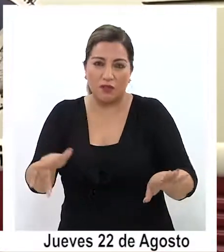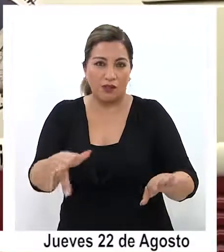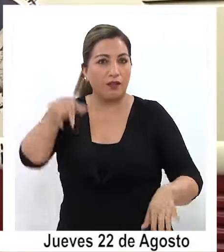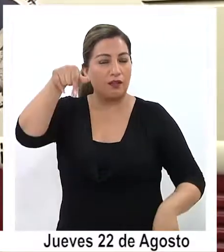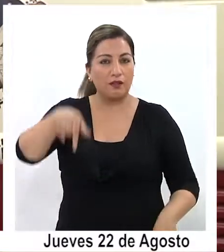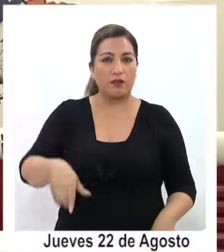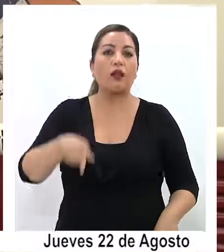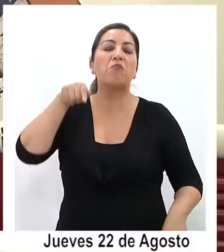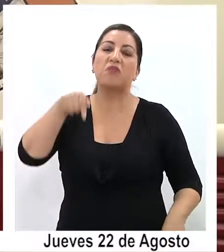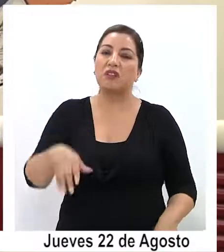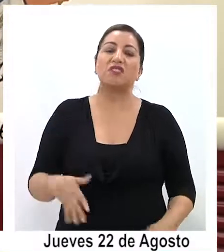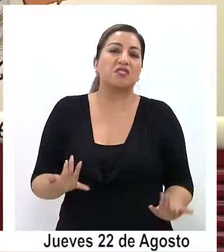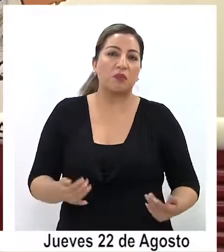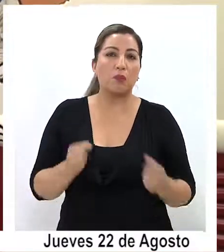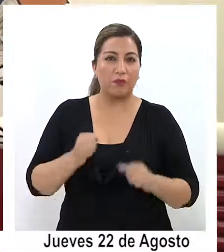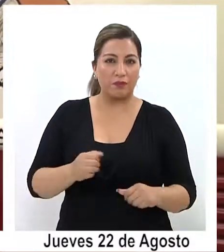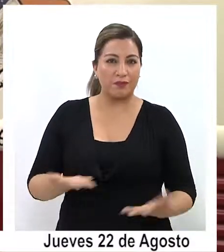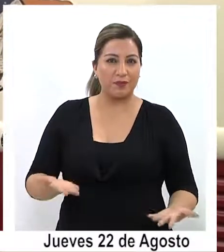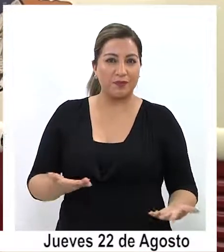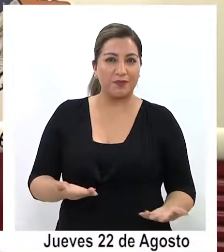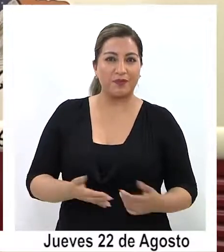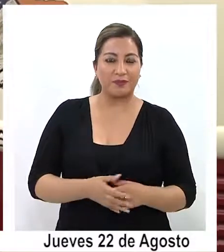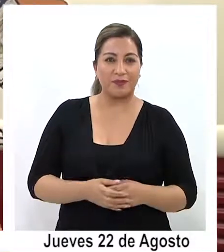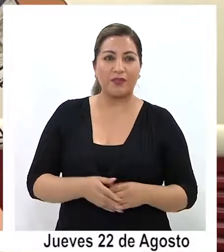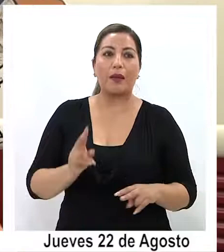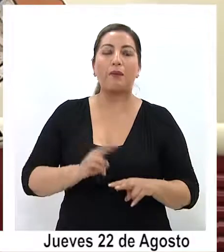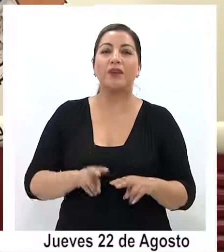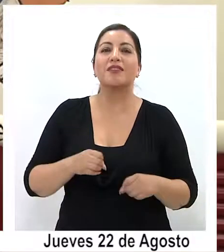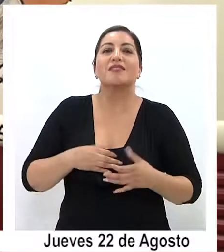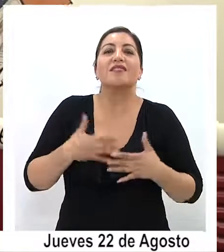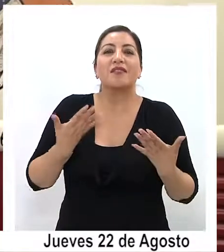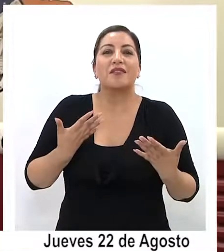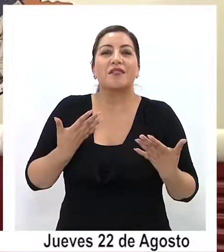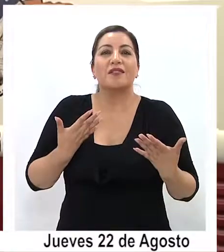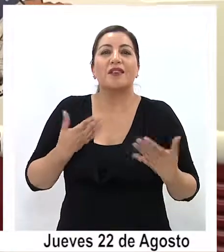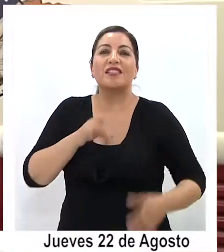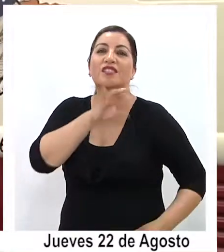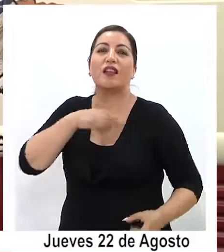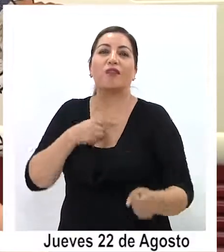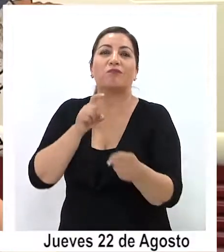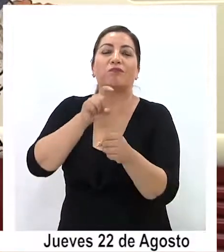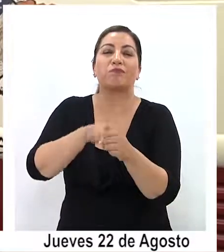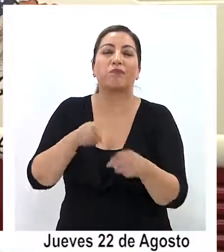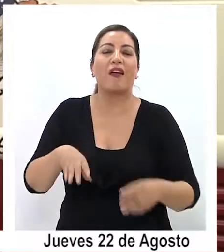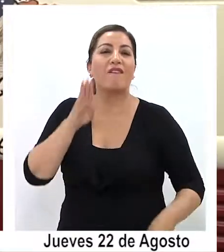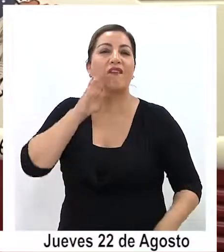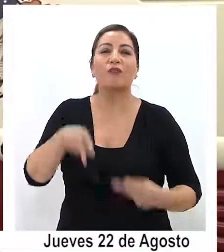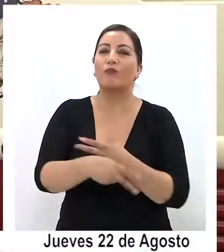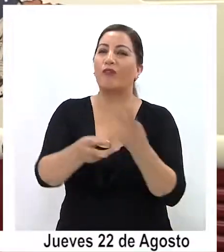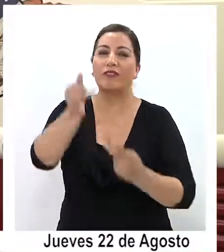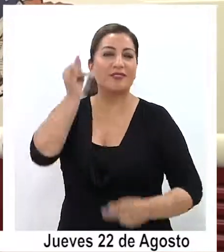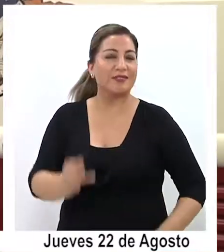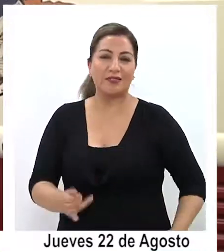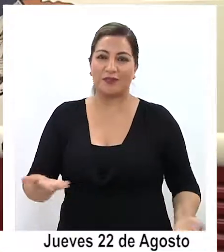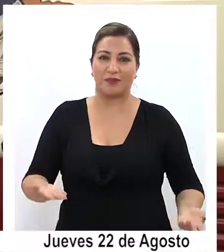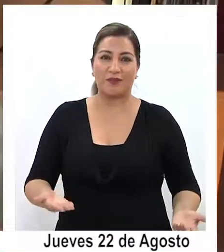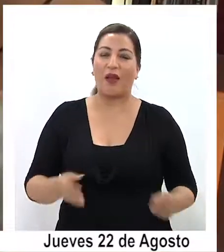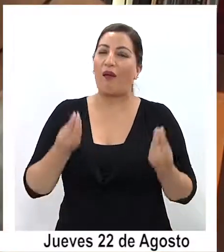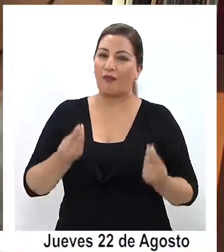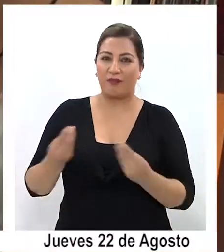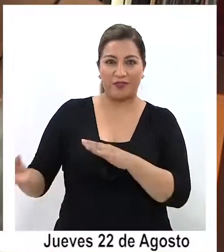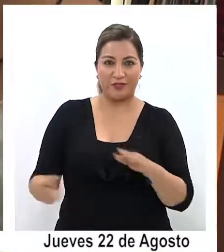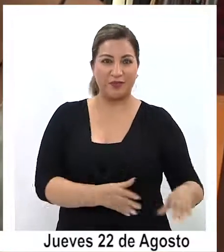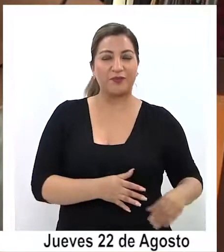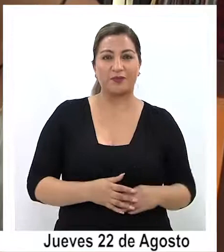Por eso sirve siempre, para hacerlo sentir uno más como en casa, por ahí baños públicos, siempre es bueno también.